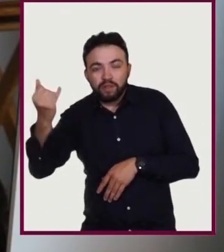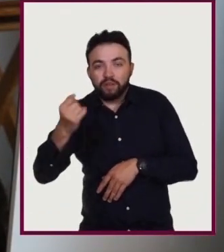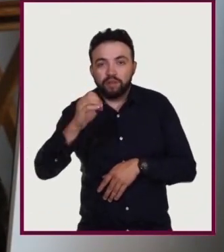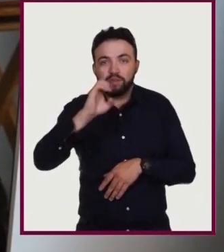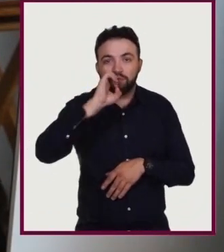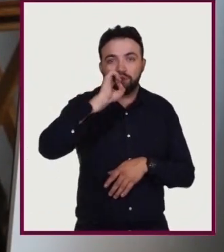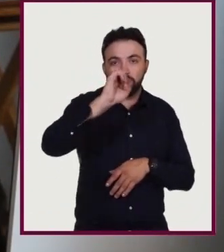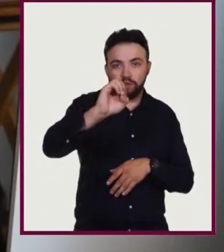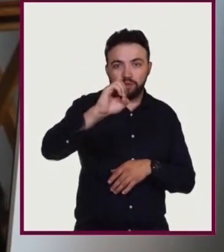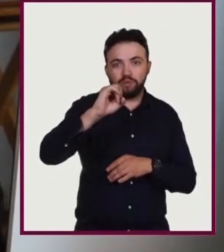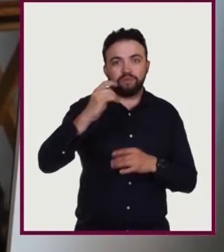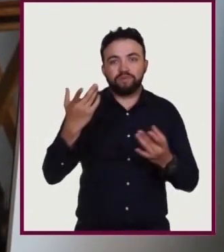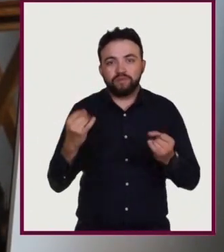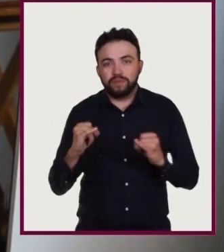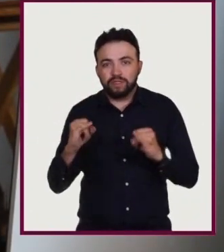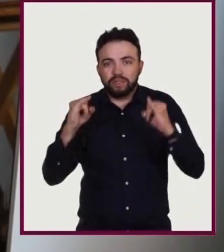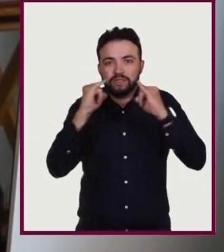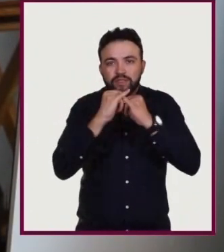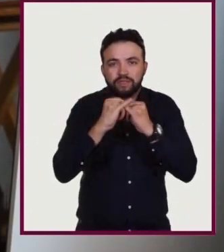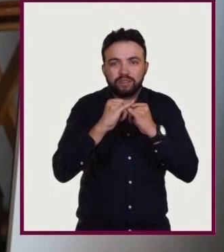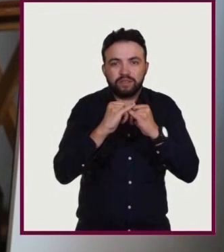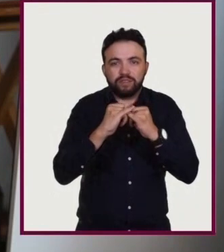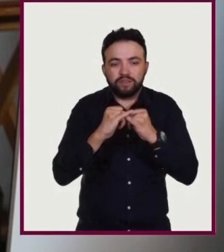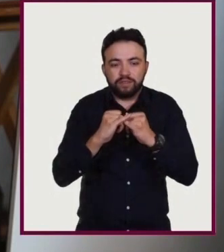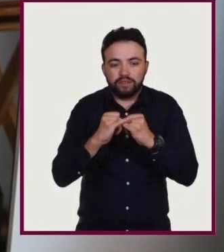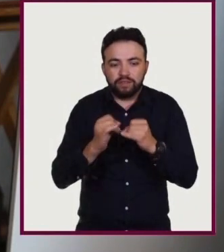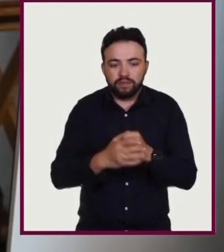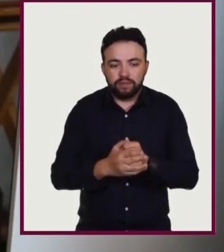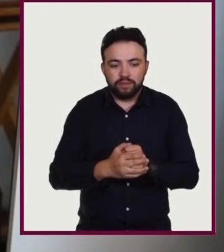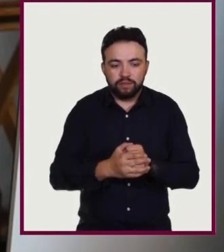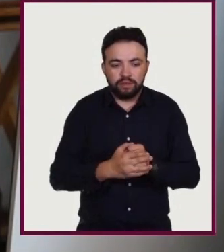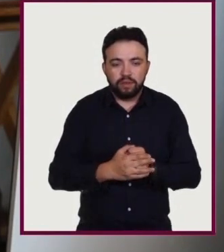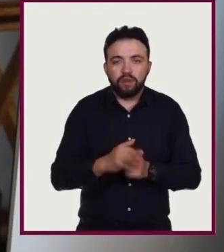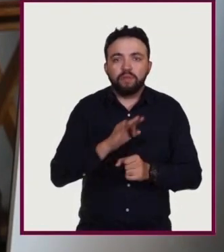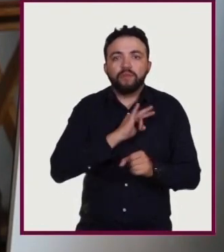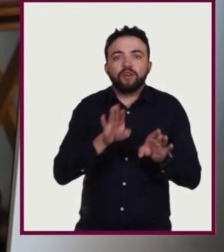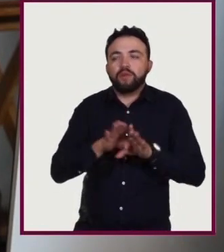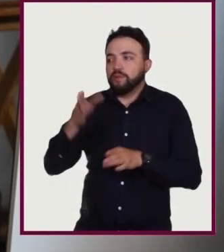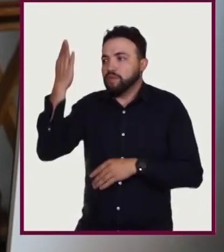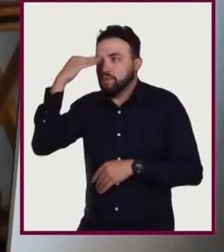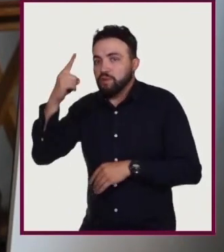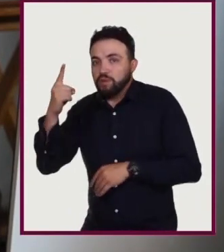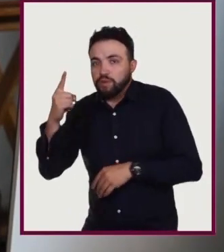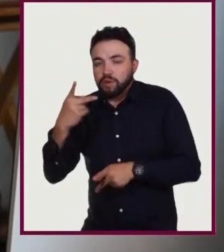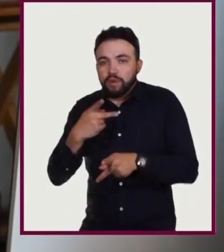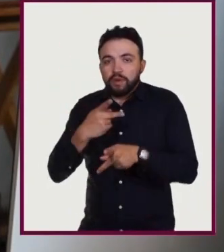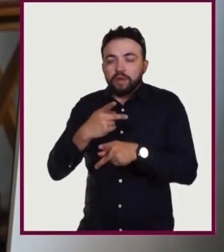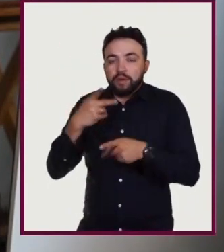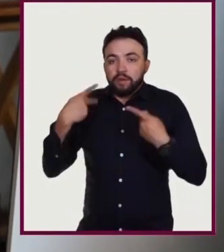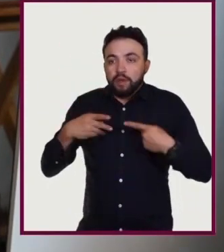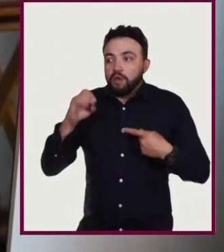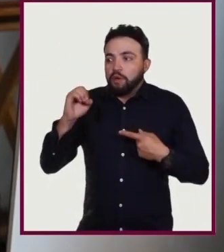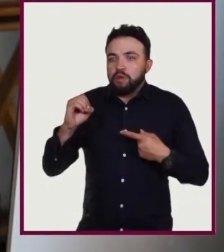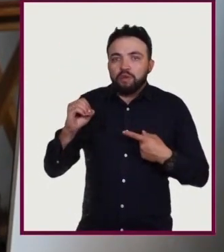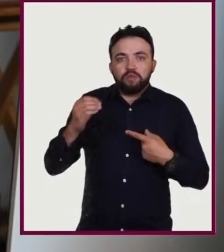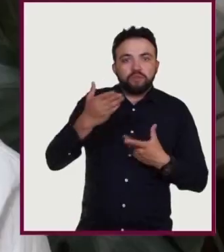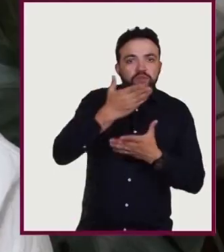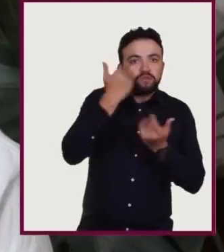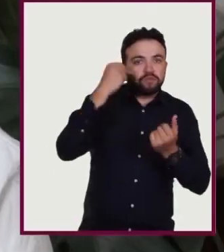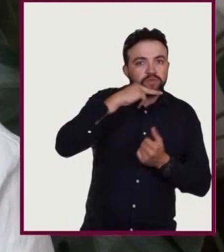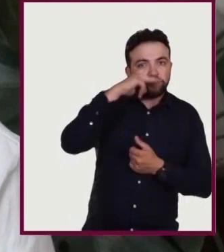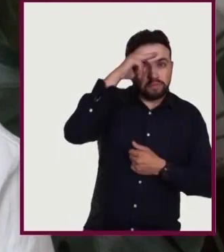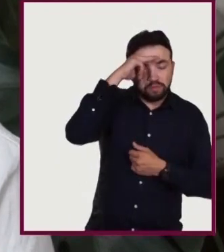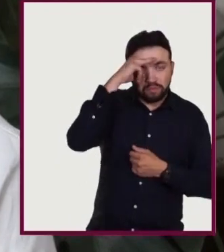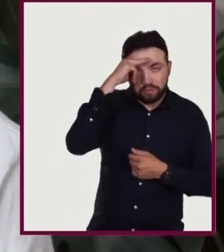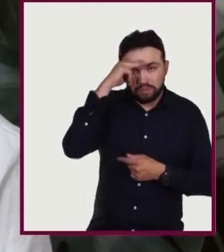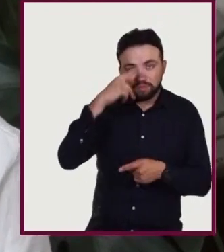incluso idiosincrática. Es decir, podemos saber qué es lo que sabe una persona y qué es lo que ignora y de qué manera se posiciona ante el mundo. ¿Por